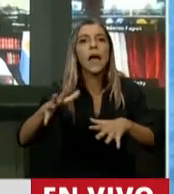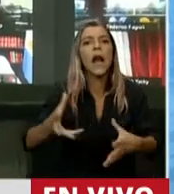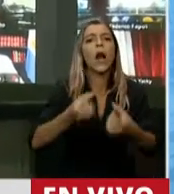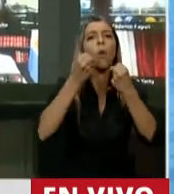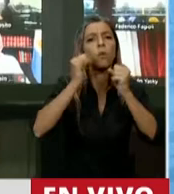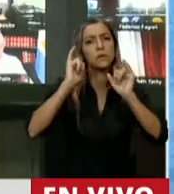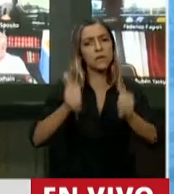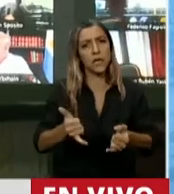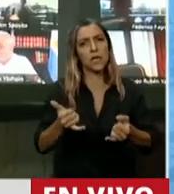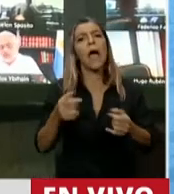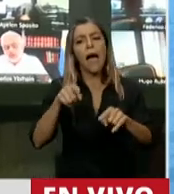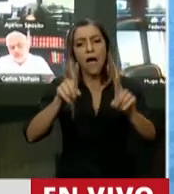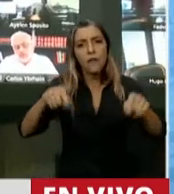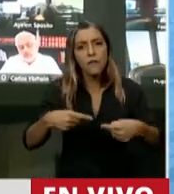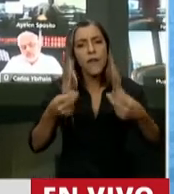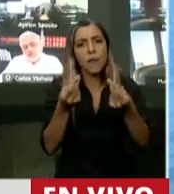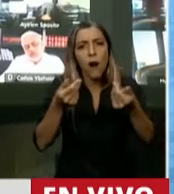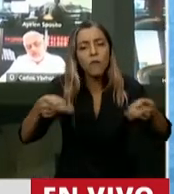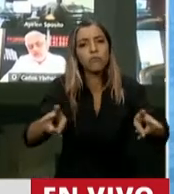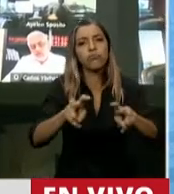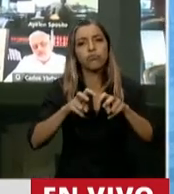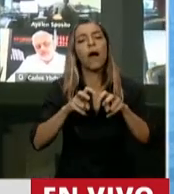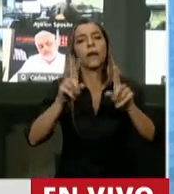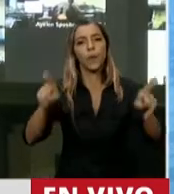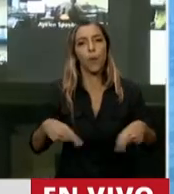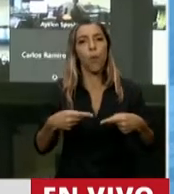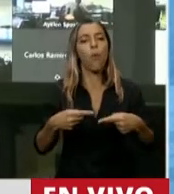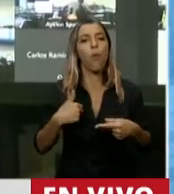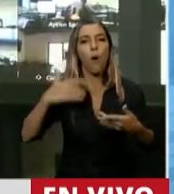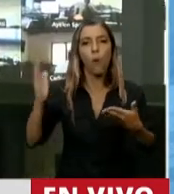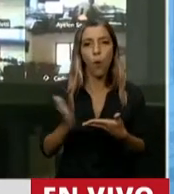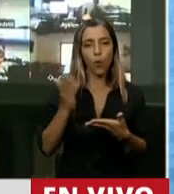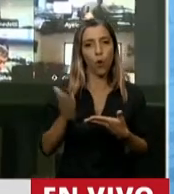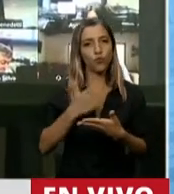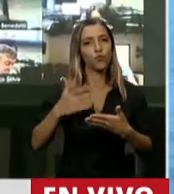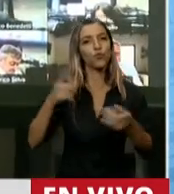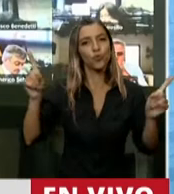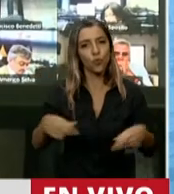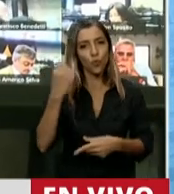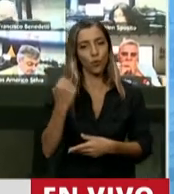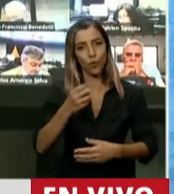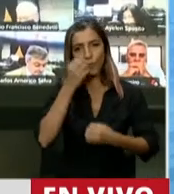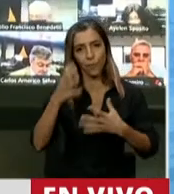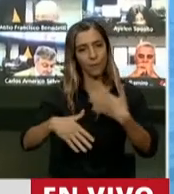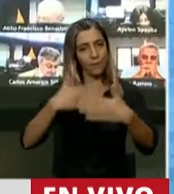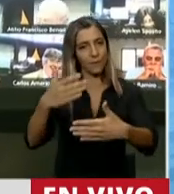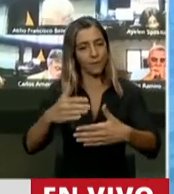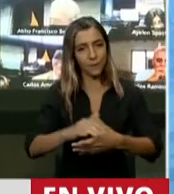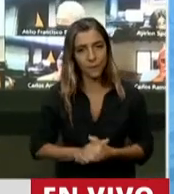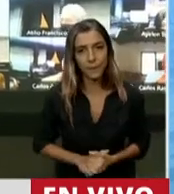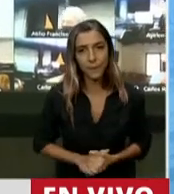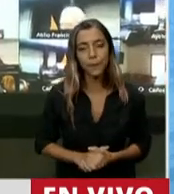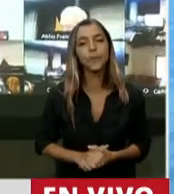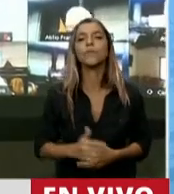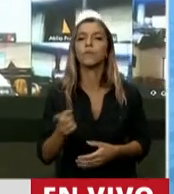necesita para empezar a recuperar el proceso productivo en el país no permitamos que las diferencias